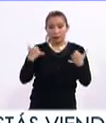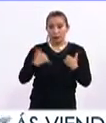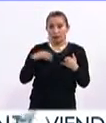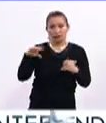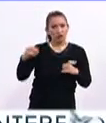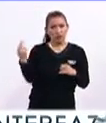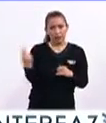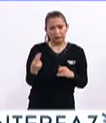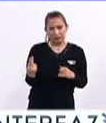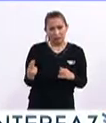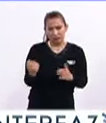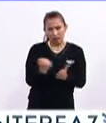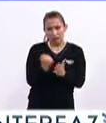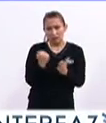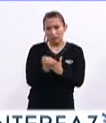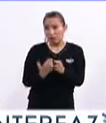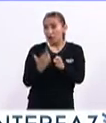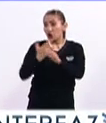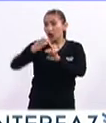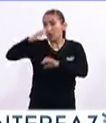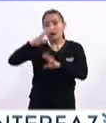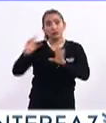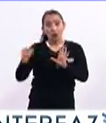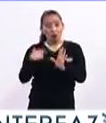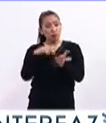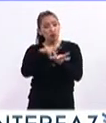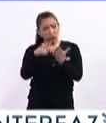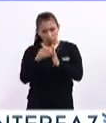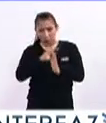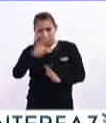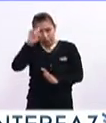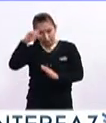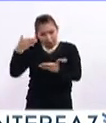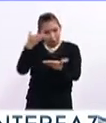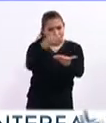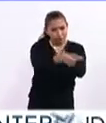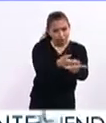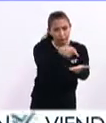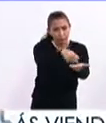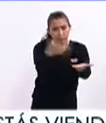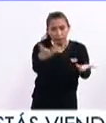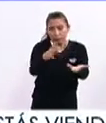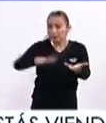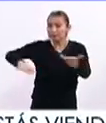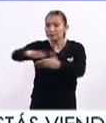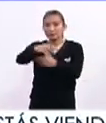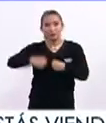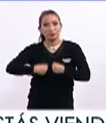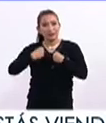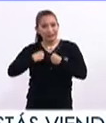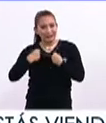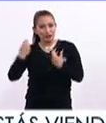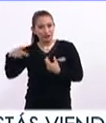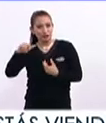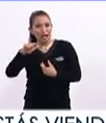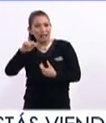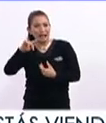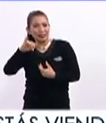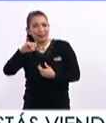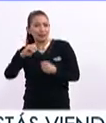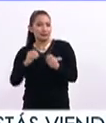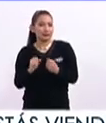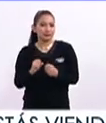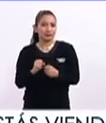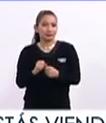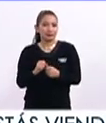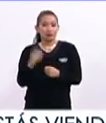no necesariamente siendo mayores de edad, puedan presentar proyectos de participación ciudadana que puedan generar mejores condiciones de vida en sus alcaldías o en sus delegaciones, en